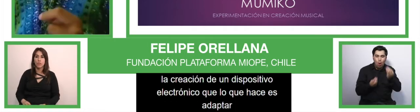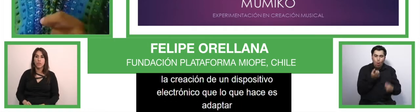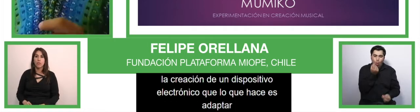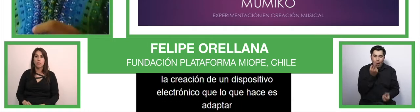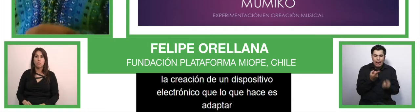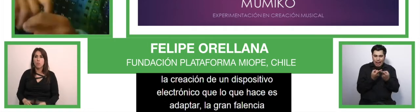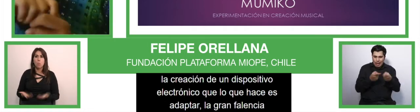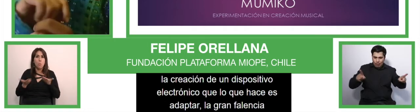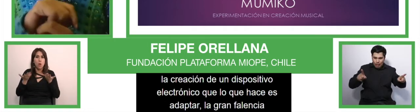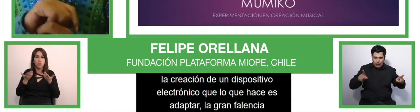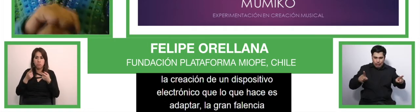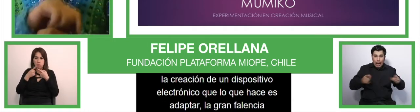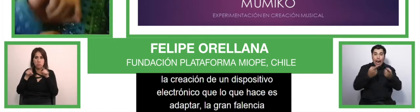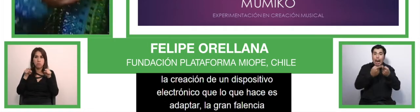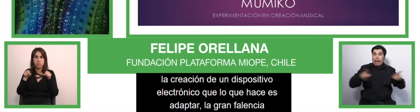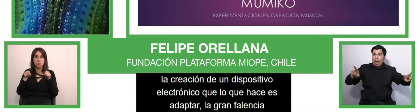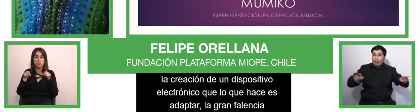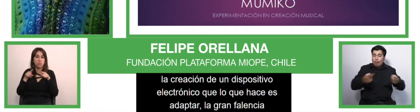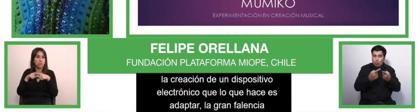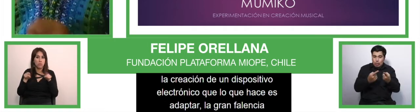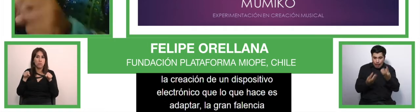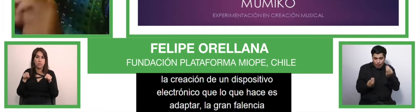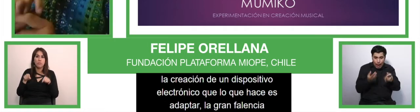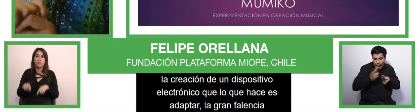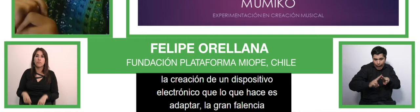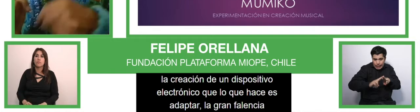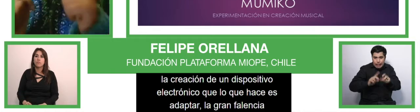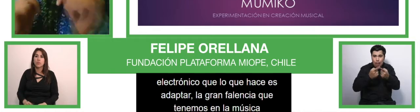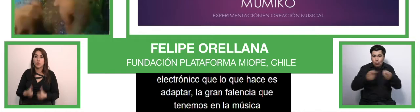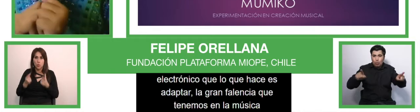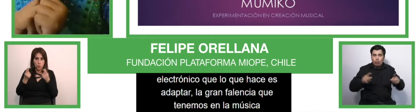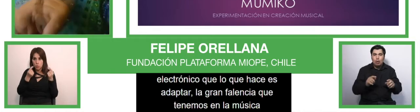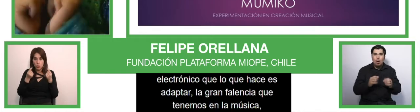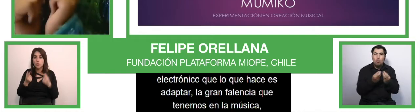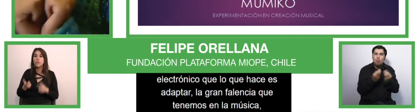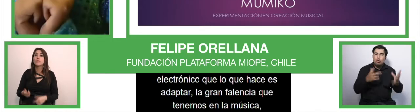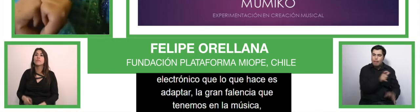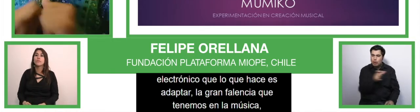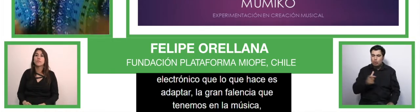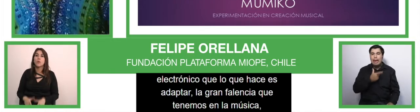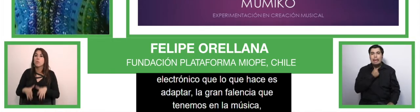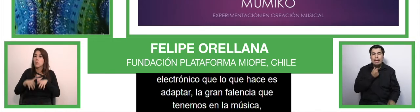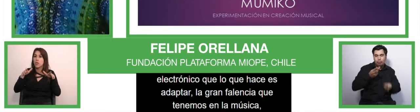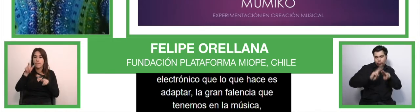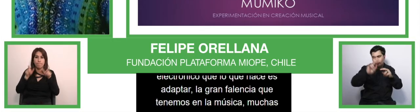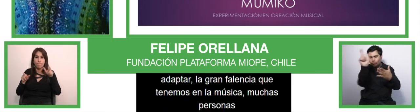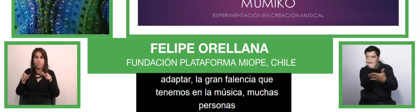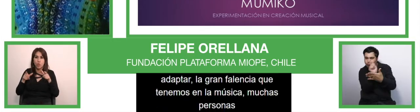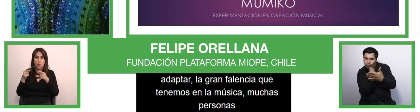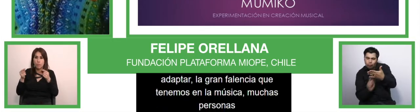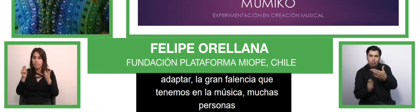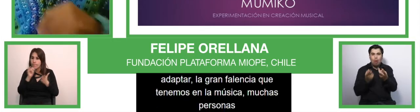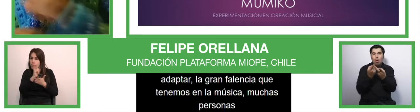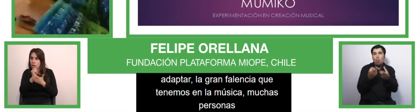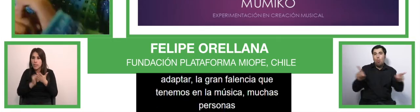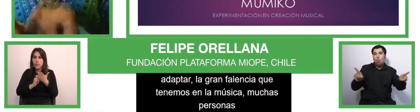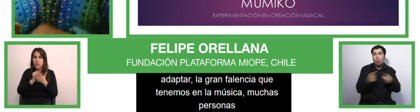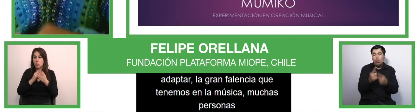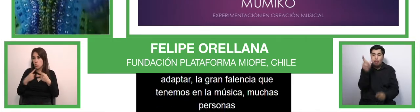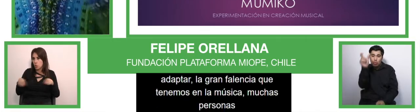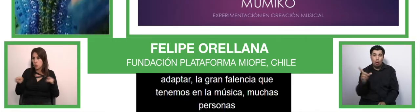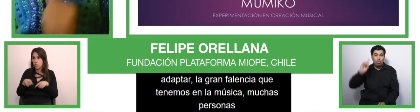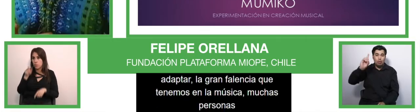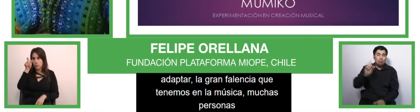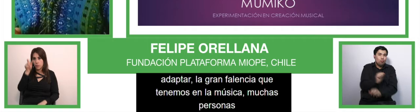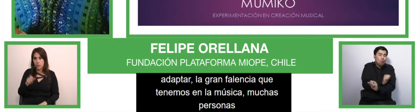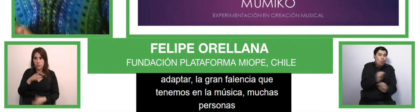para poder crear música? Hay muchas personas que quieren crear música y no pueden por distintas características específicas que tenemos nosotros las personas con discapacidad.